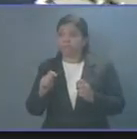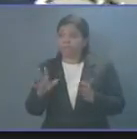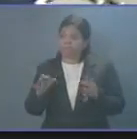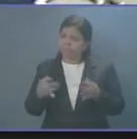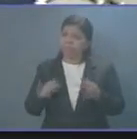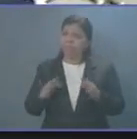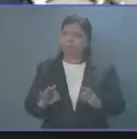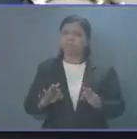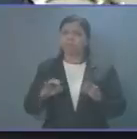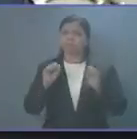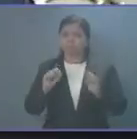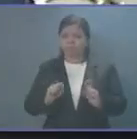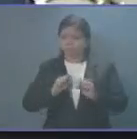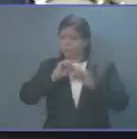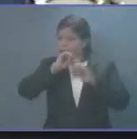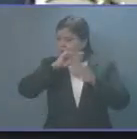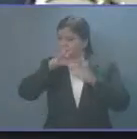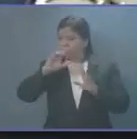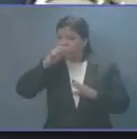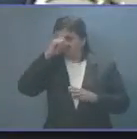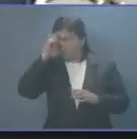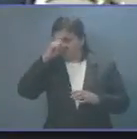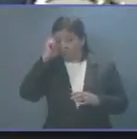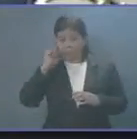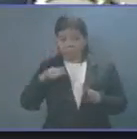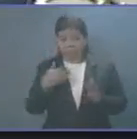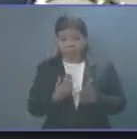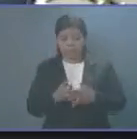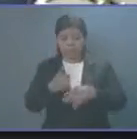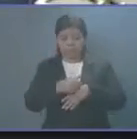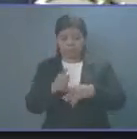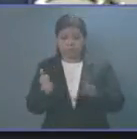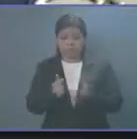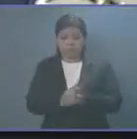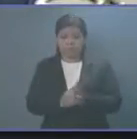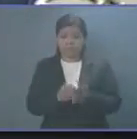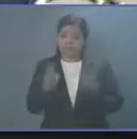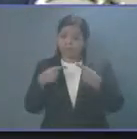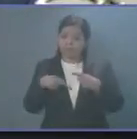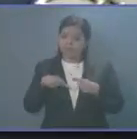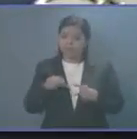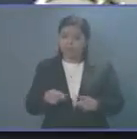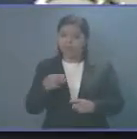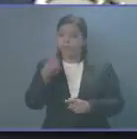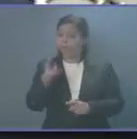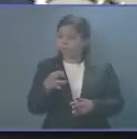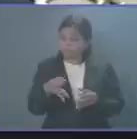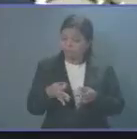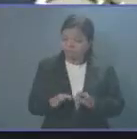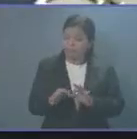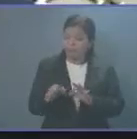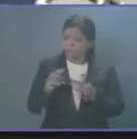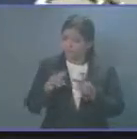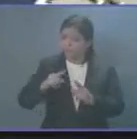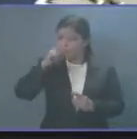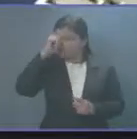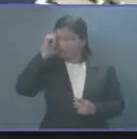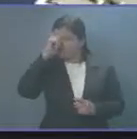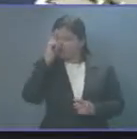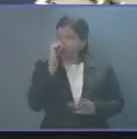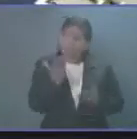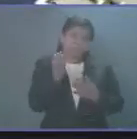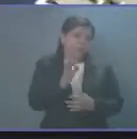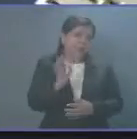para transparentar la labor parlamentaria y que se siga haciendo de la misma manera o incluso